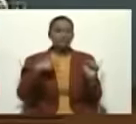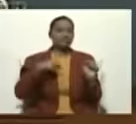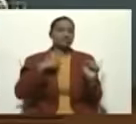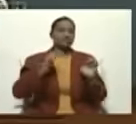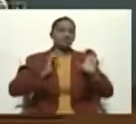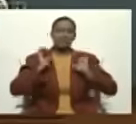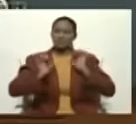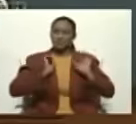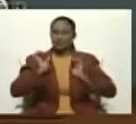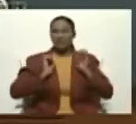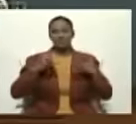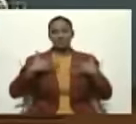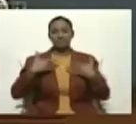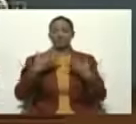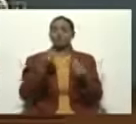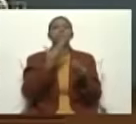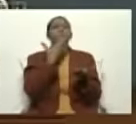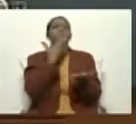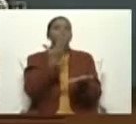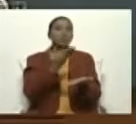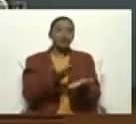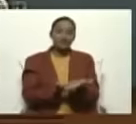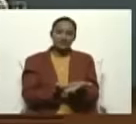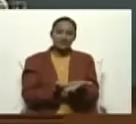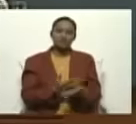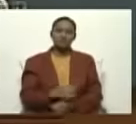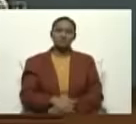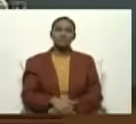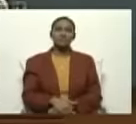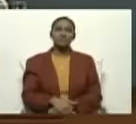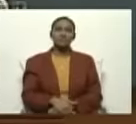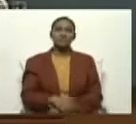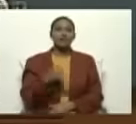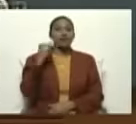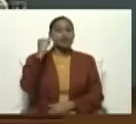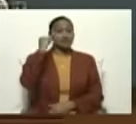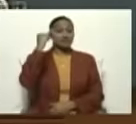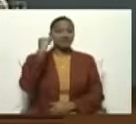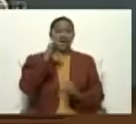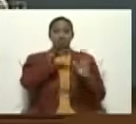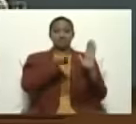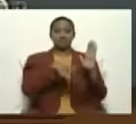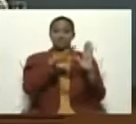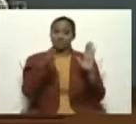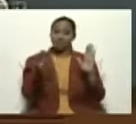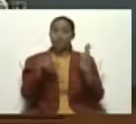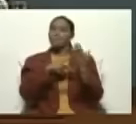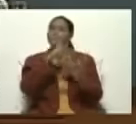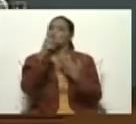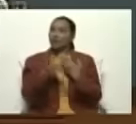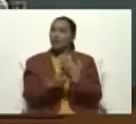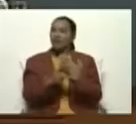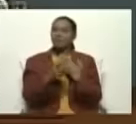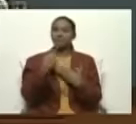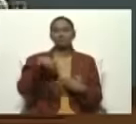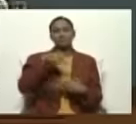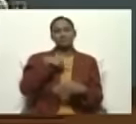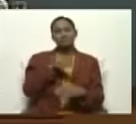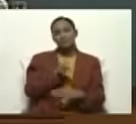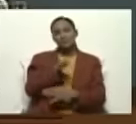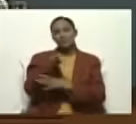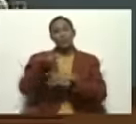bien emocionante, agradezco de verdad que hayan tenido la idea en el programa de llevarnos a ese lugar cuando,